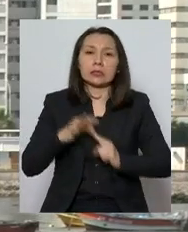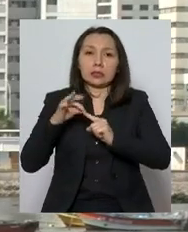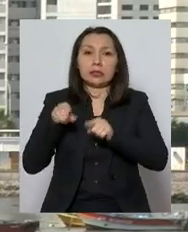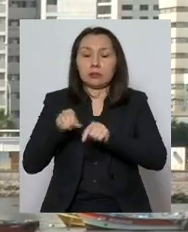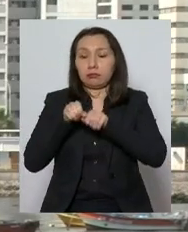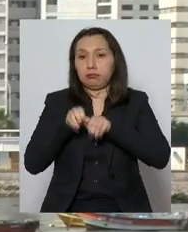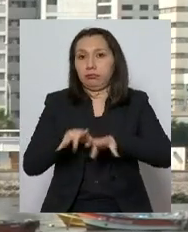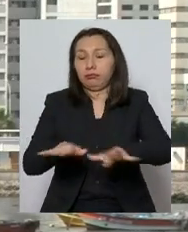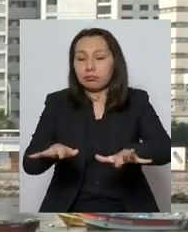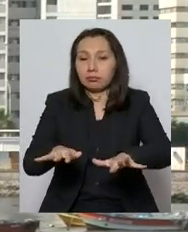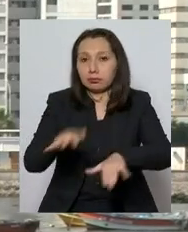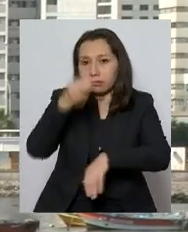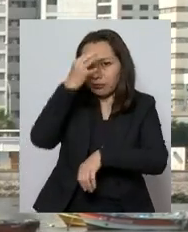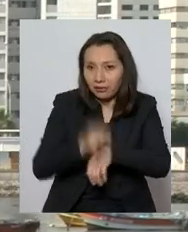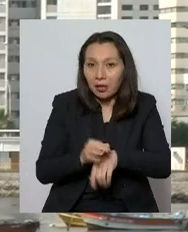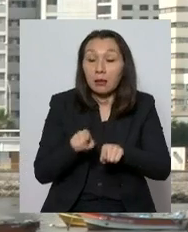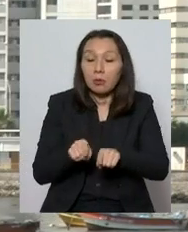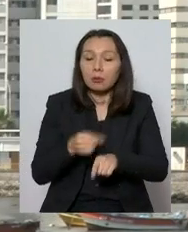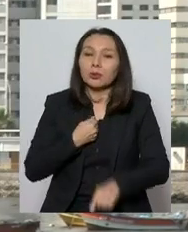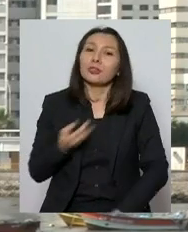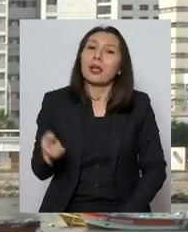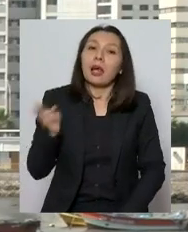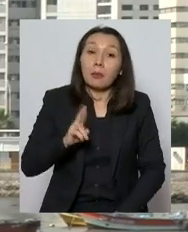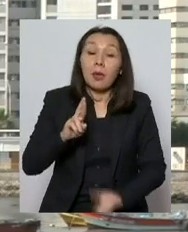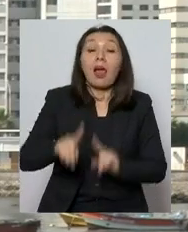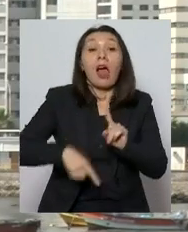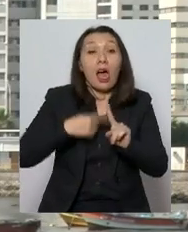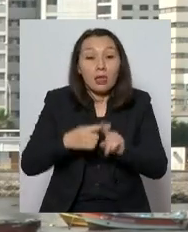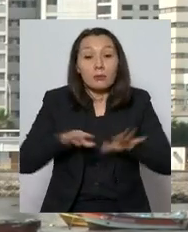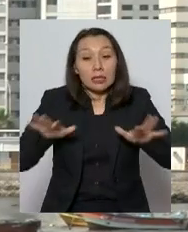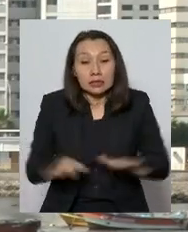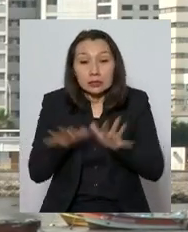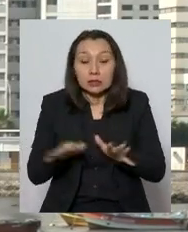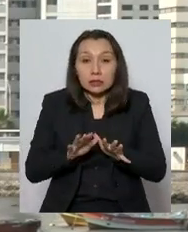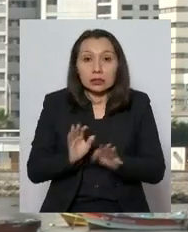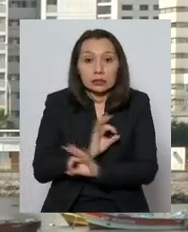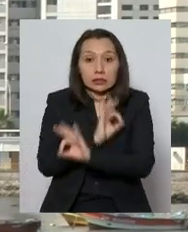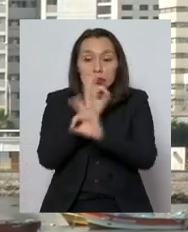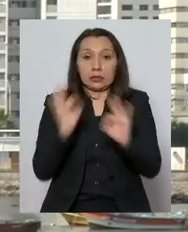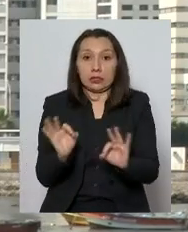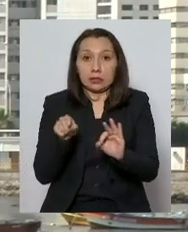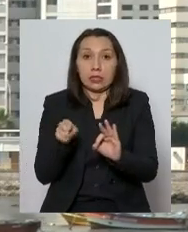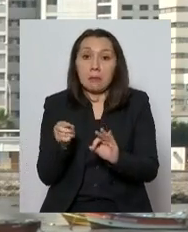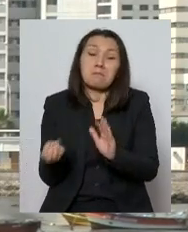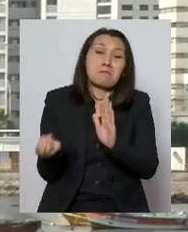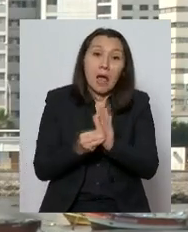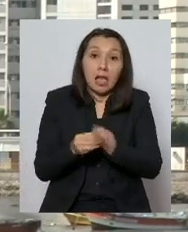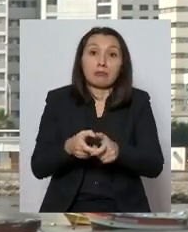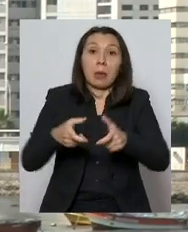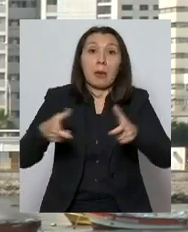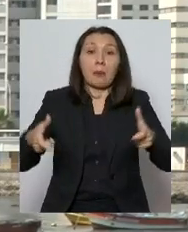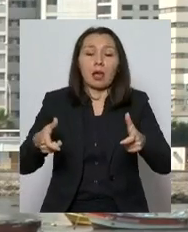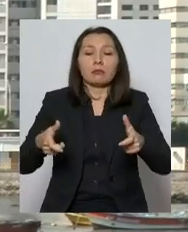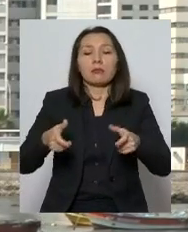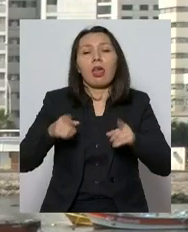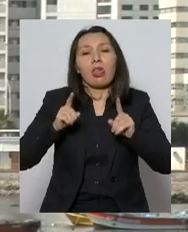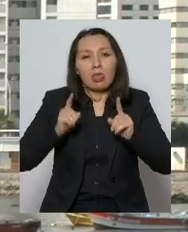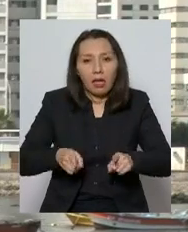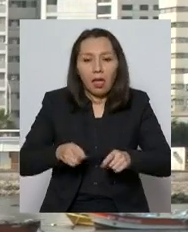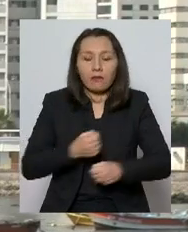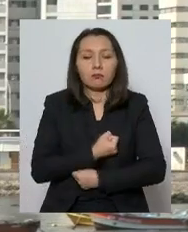pandemia. Pero, insisto, además de todo esto, para que no haya nuevos casos. Tenemos